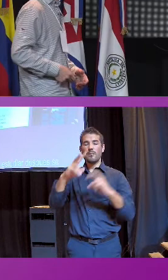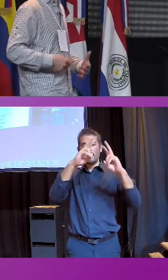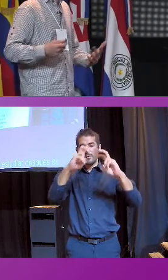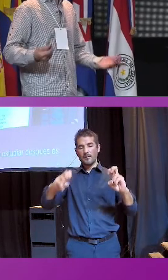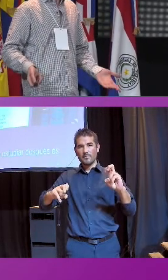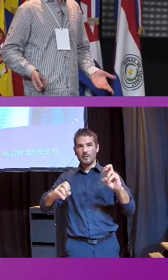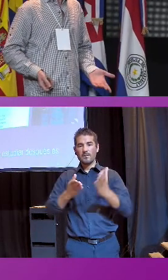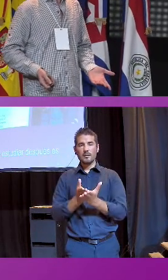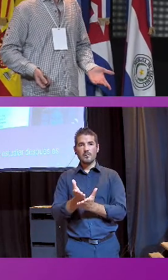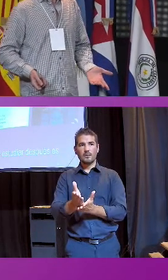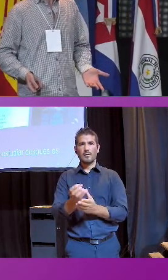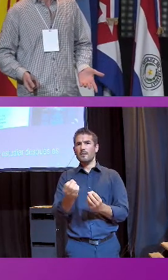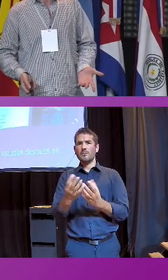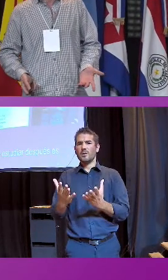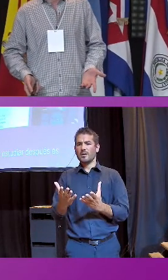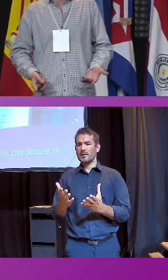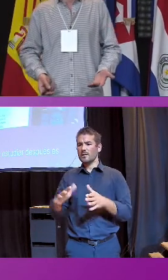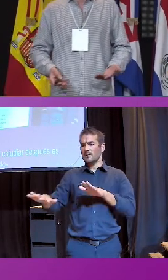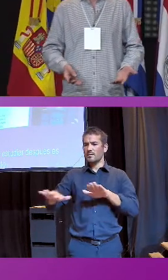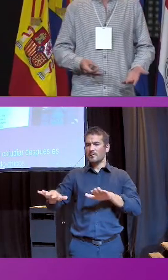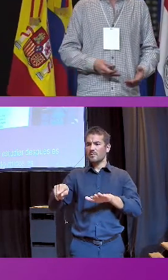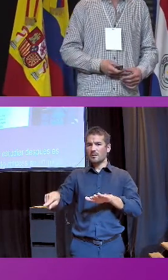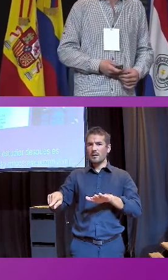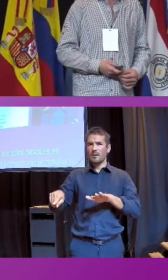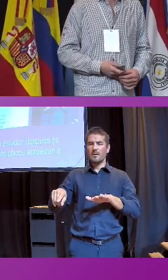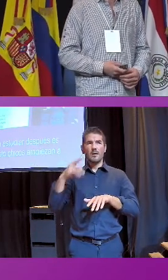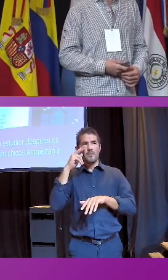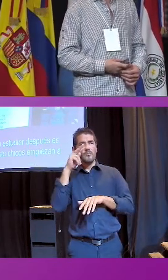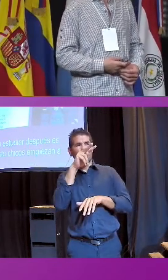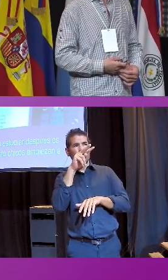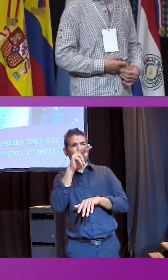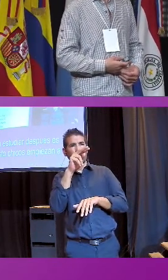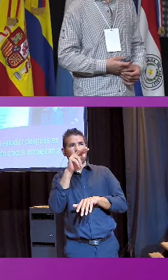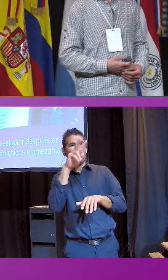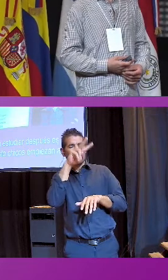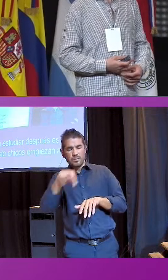bueno, ¿por qué pasa esto? ¿Por qué estos chicos empiezan a mirar menos a los ojos